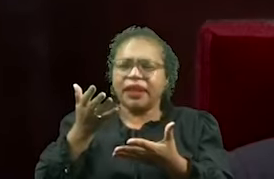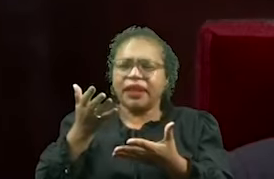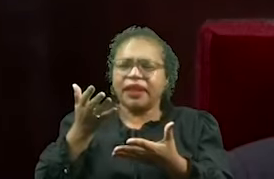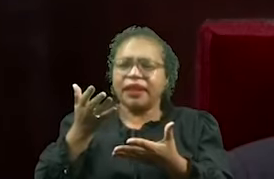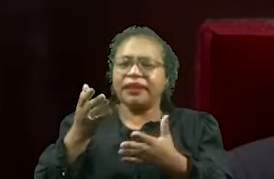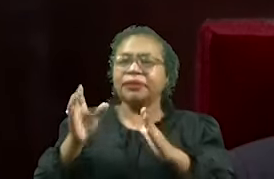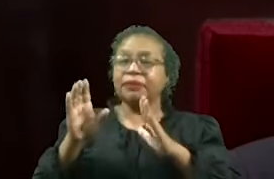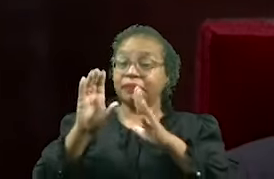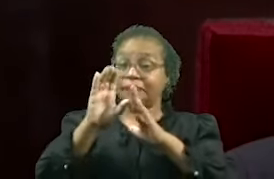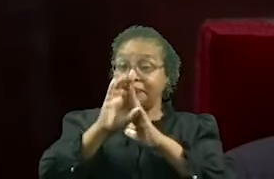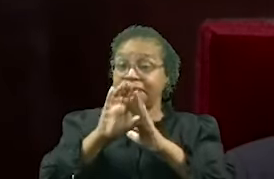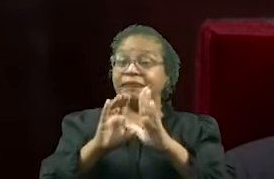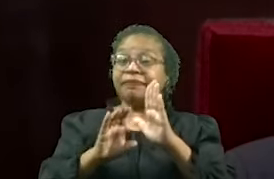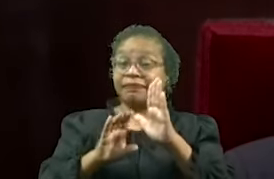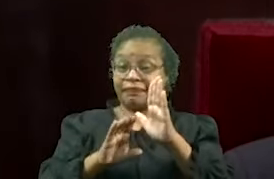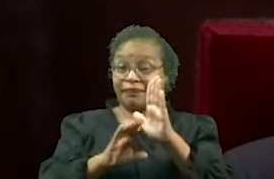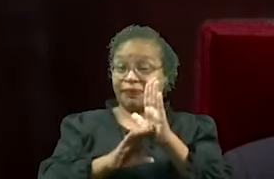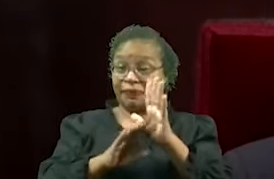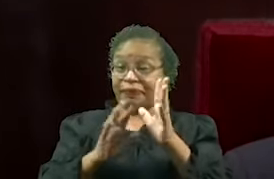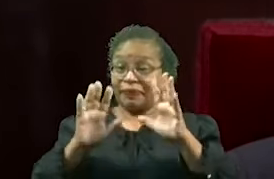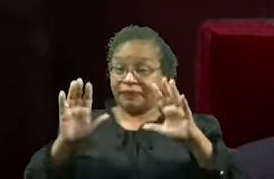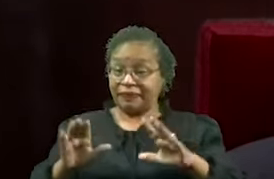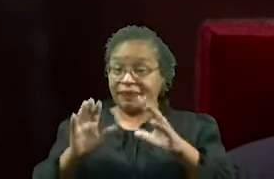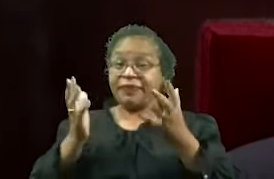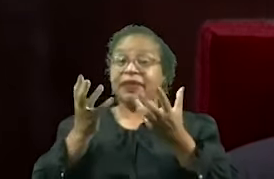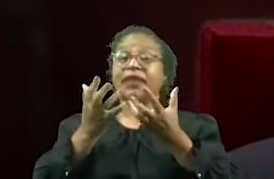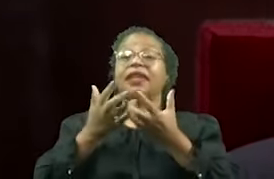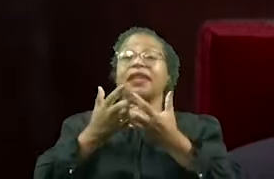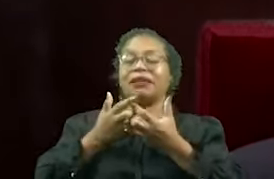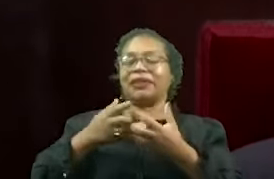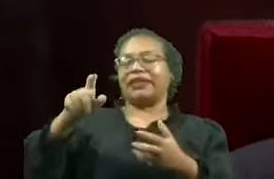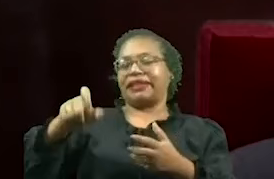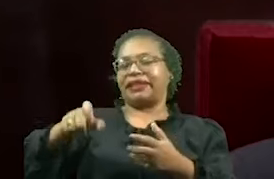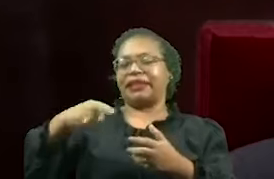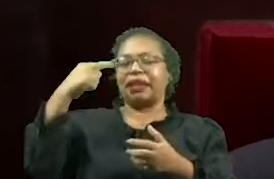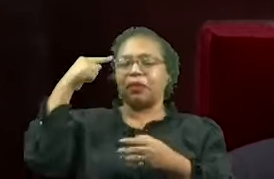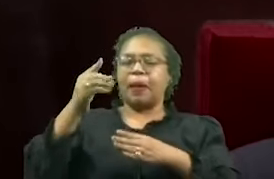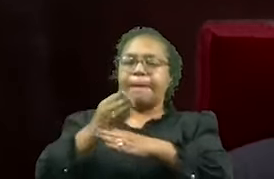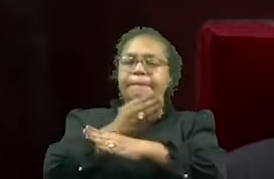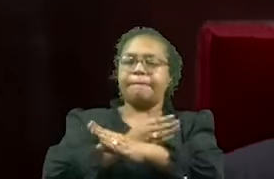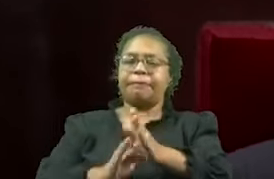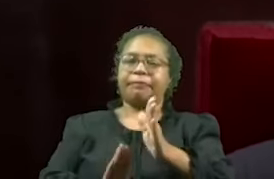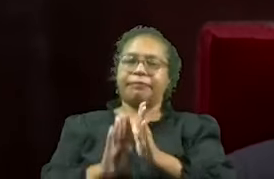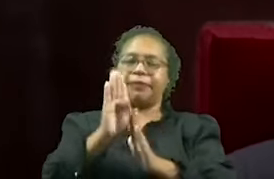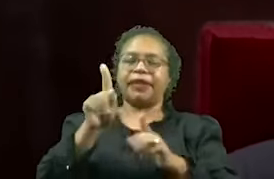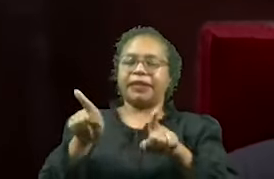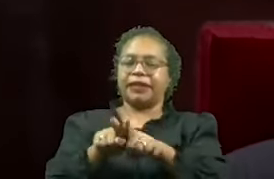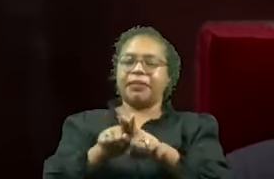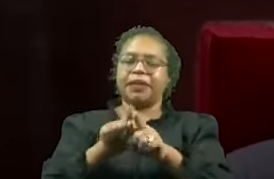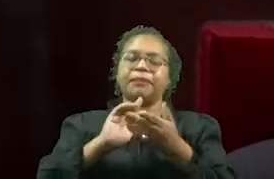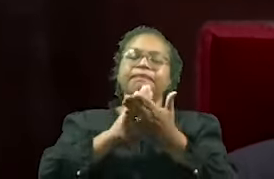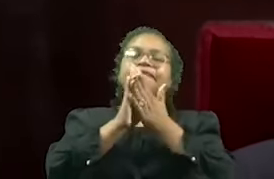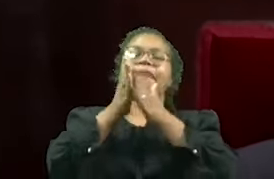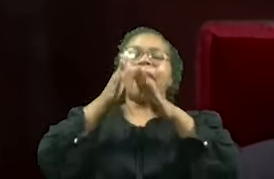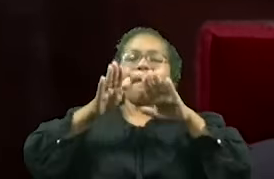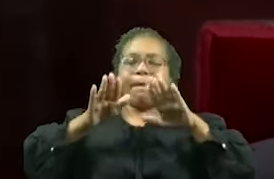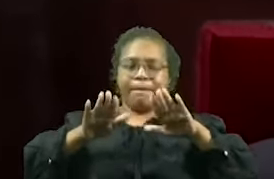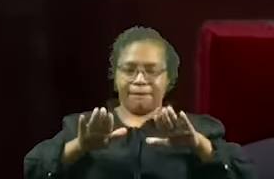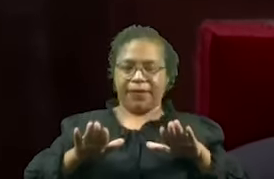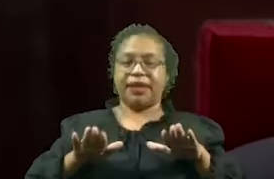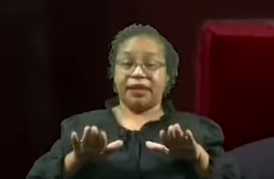aspiración es una necesidad fundamental para el desarrollo y la paz la falta de estabilidad en nuestras